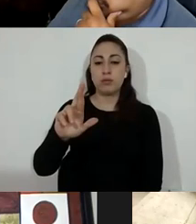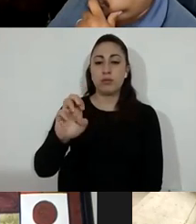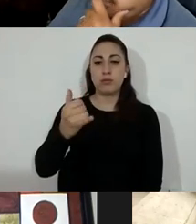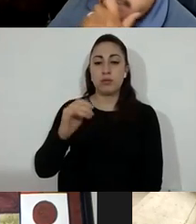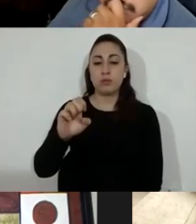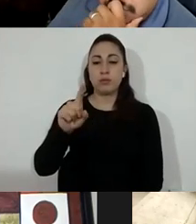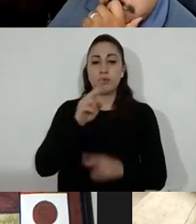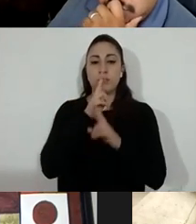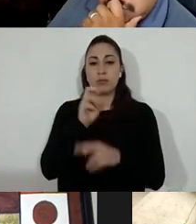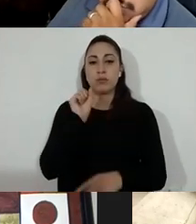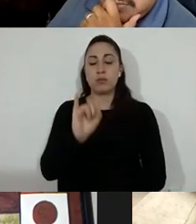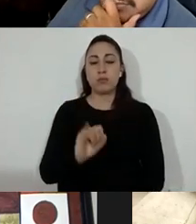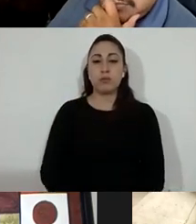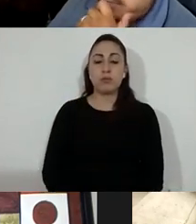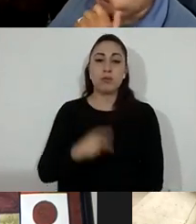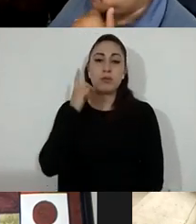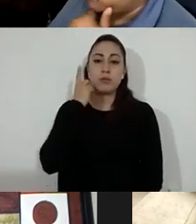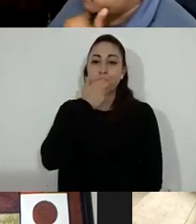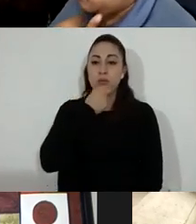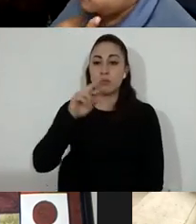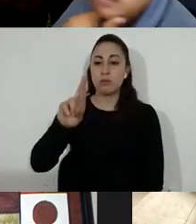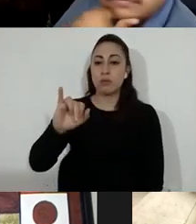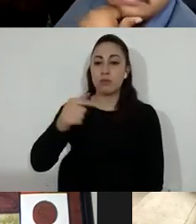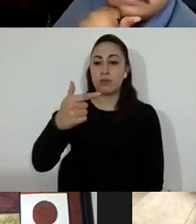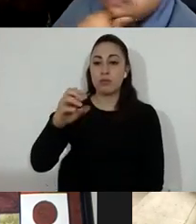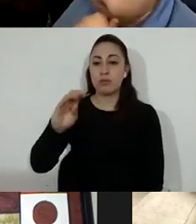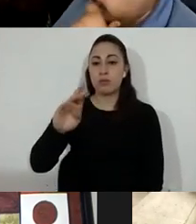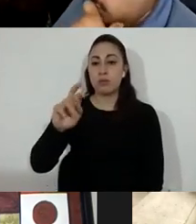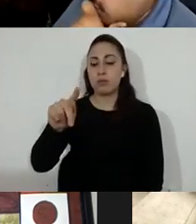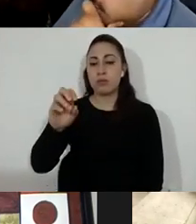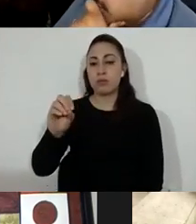favor. Diputado Rigoberto Salgado Vázquez.